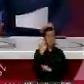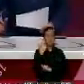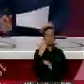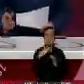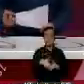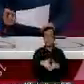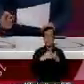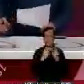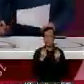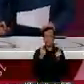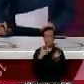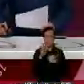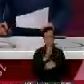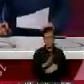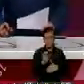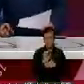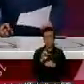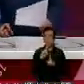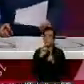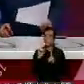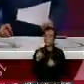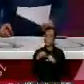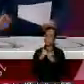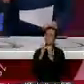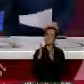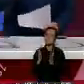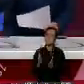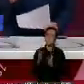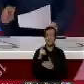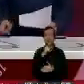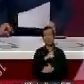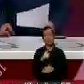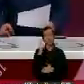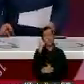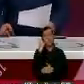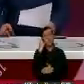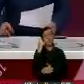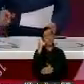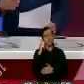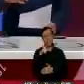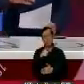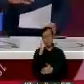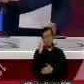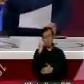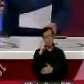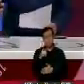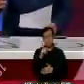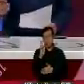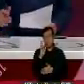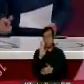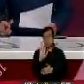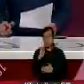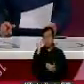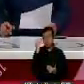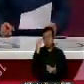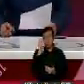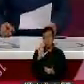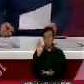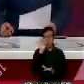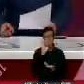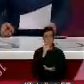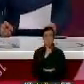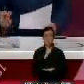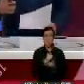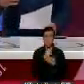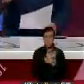pronta del país. Asambleísta, ¿cuáles serían, desde su punto de vista y desde el sector político al que usted